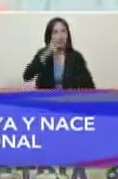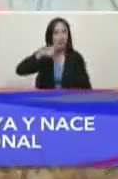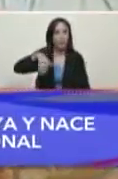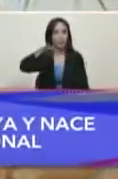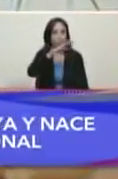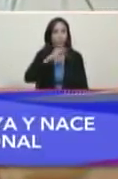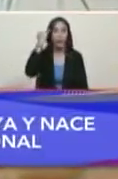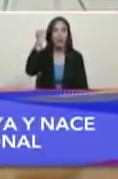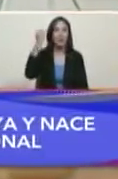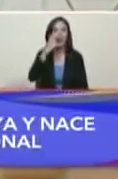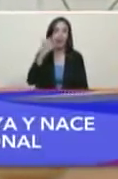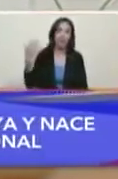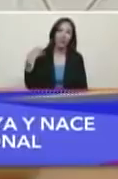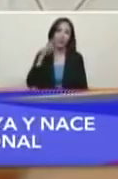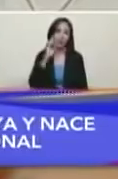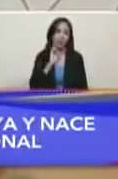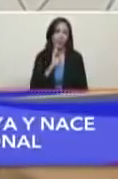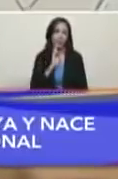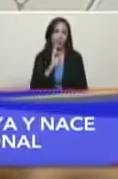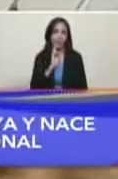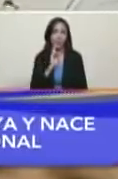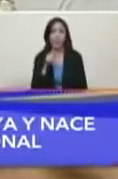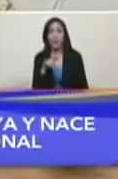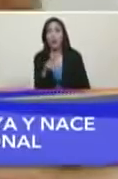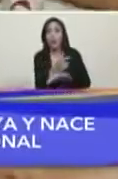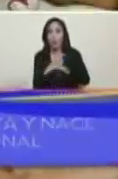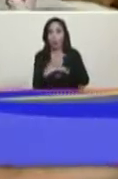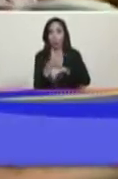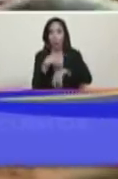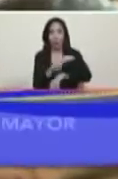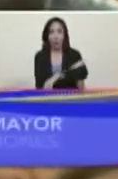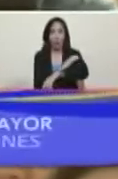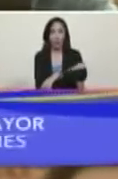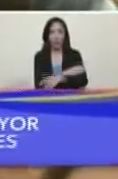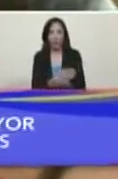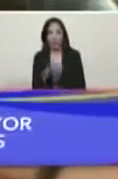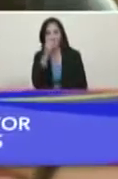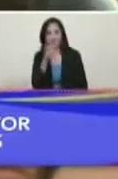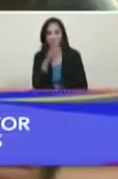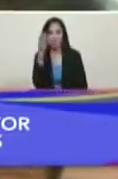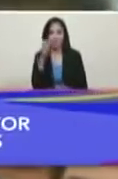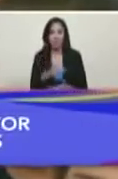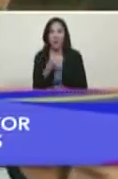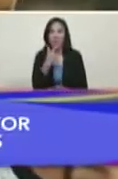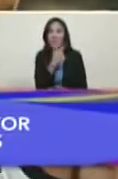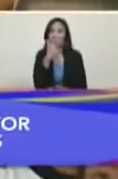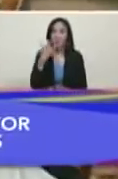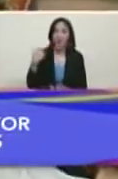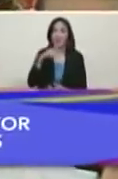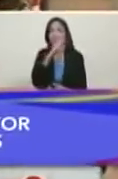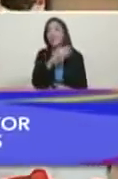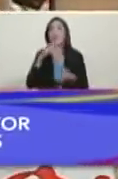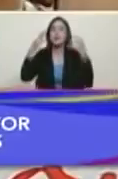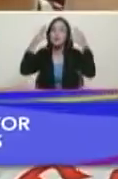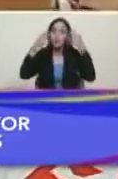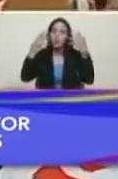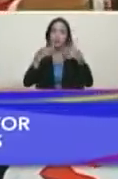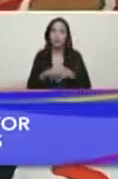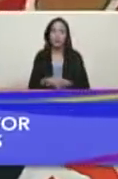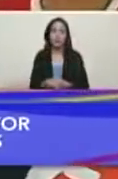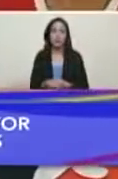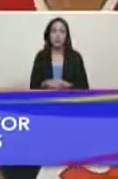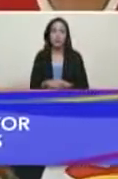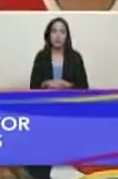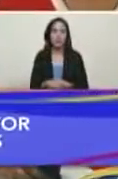Bolívar. El gobierno de la toparquía, como decía nuestro gran Simón Rodríguez, nuestro